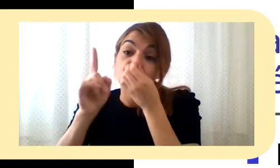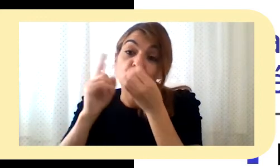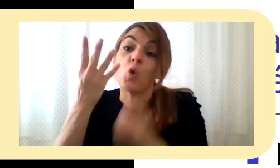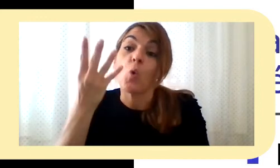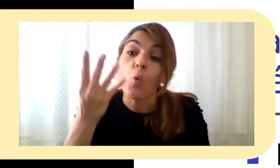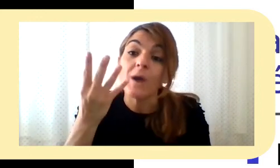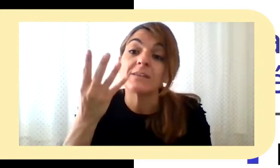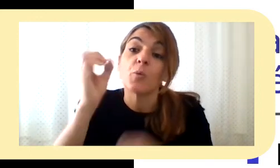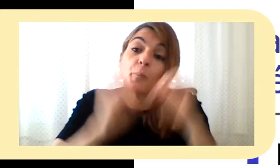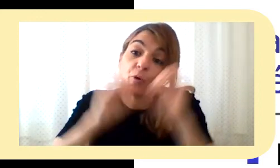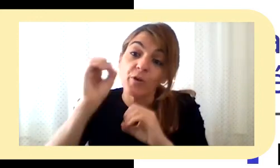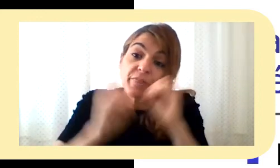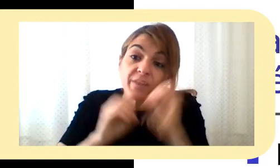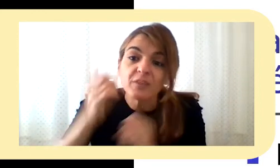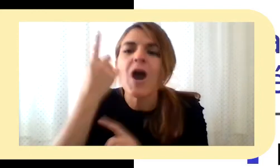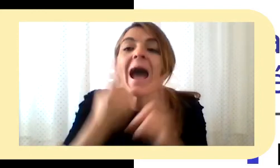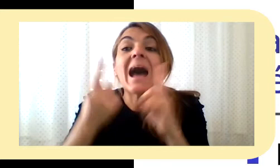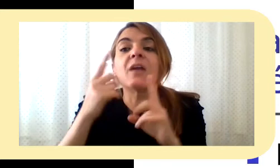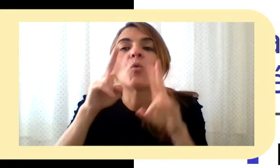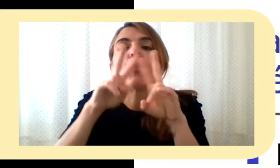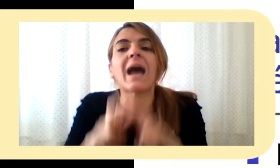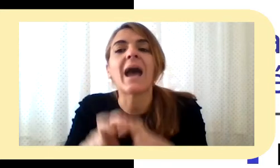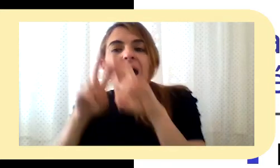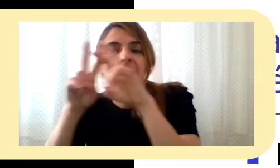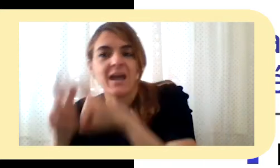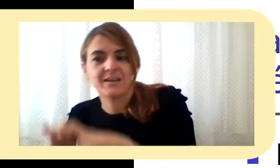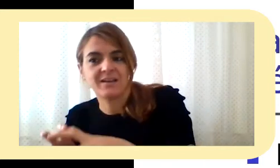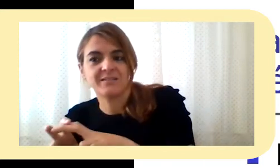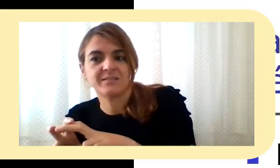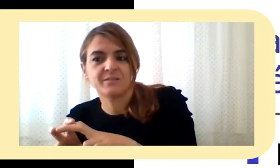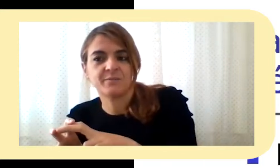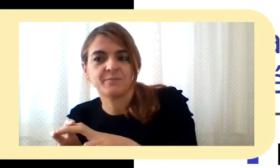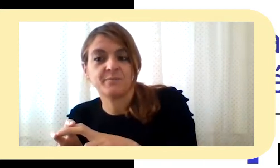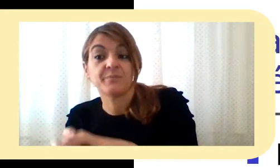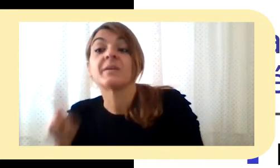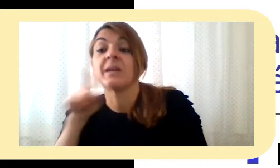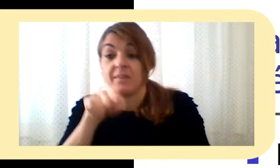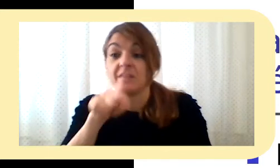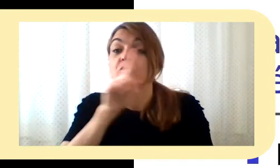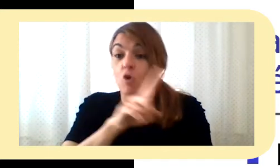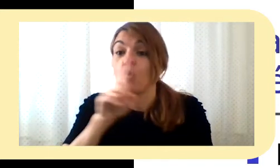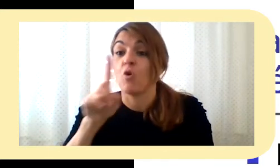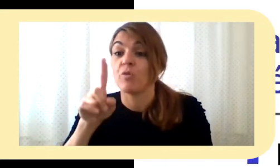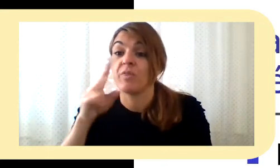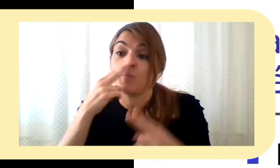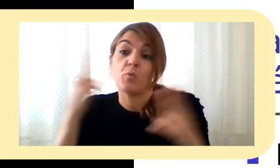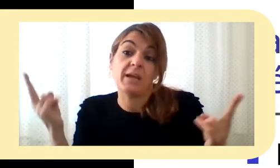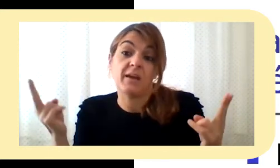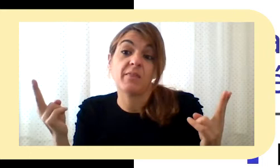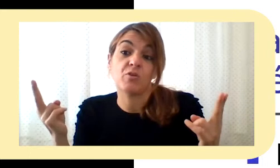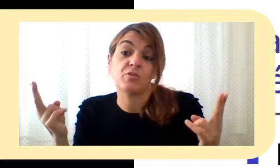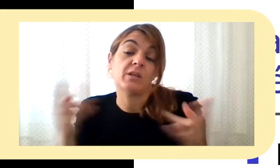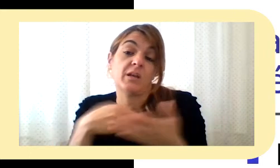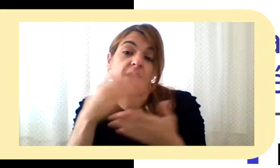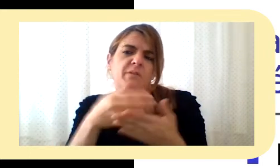alguna fase del ensayo clínico. Y de los 11 ensayos clínicos publicados en revistas de alto nivel hasta junio del